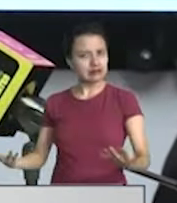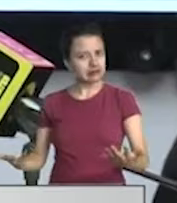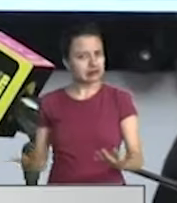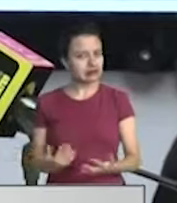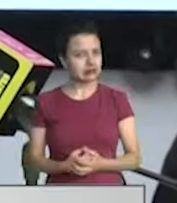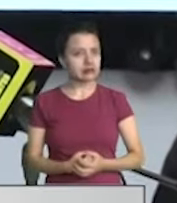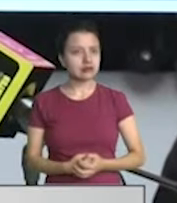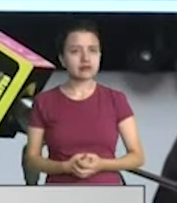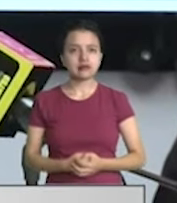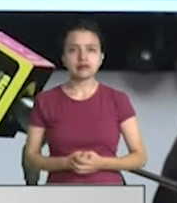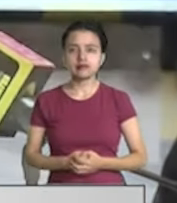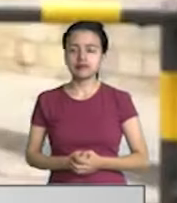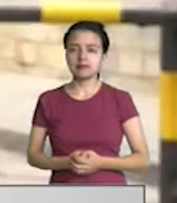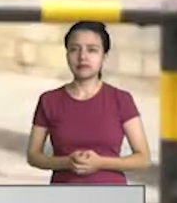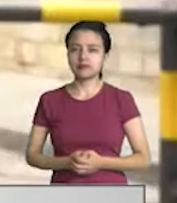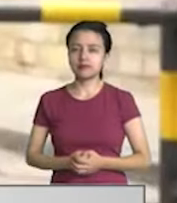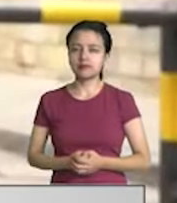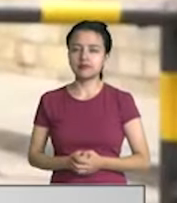hay maneras.